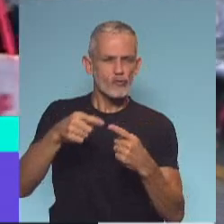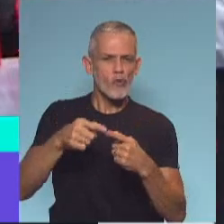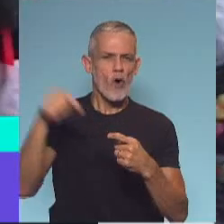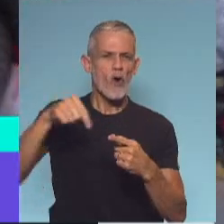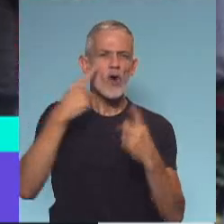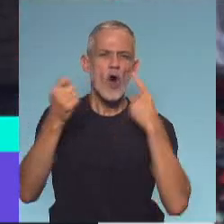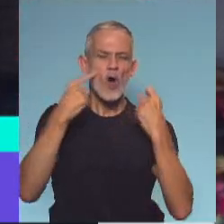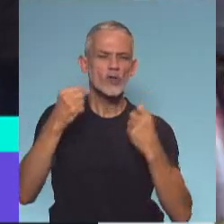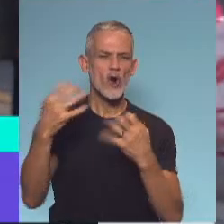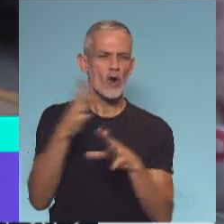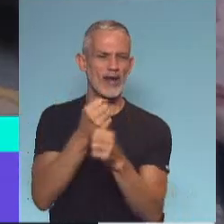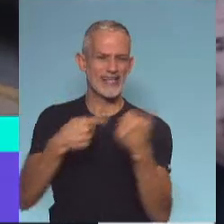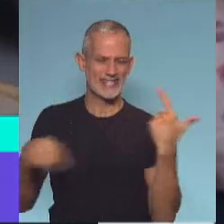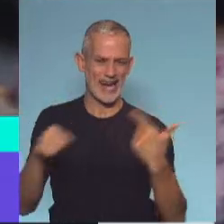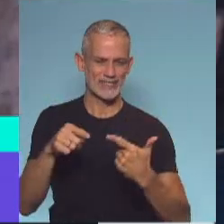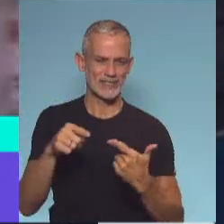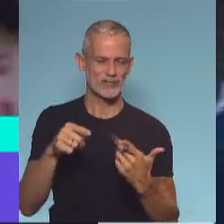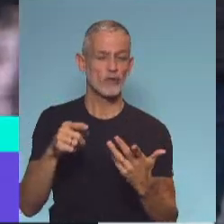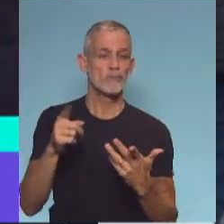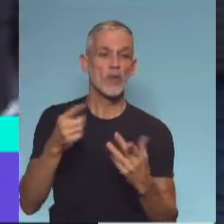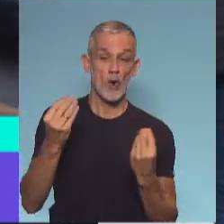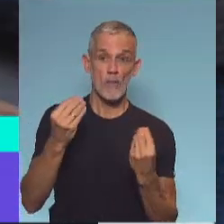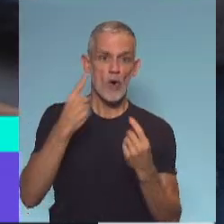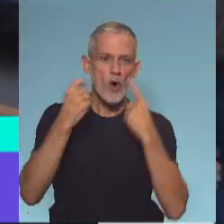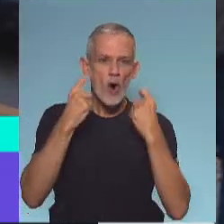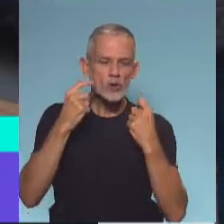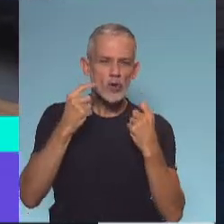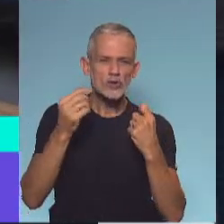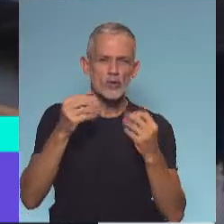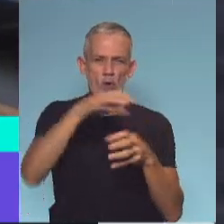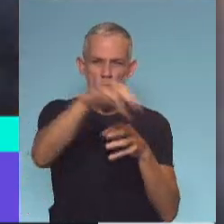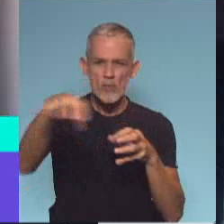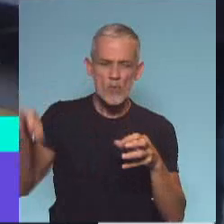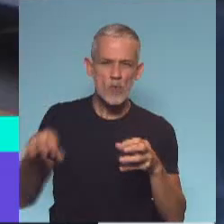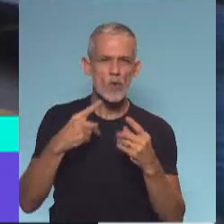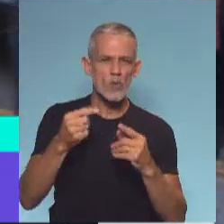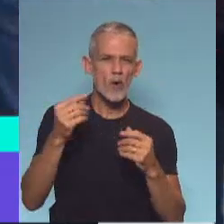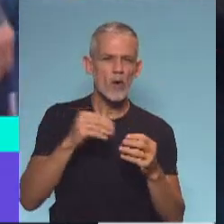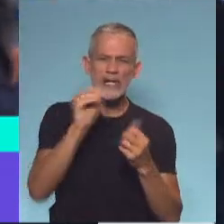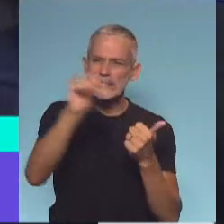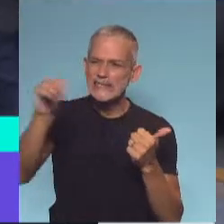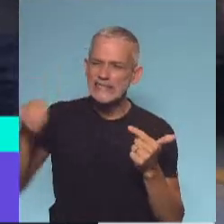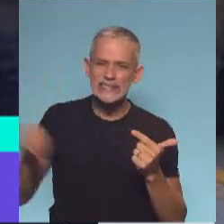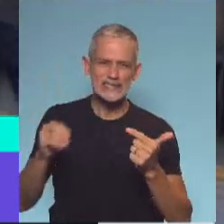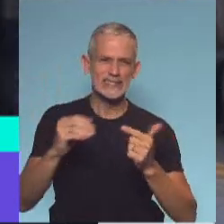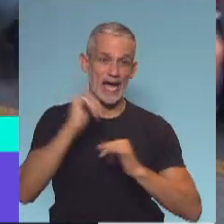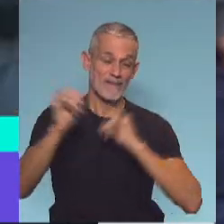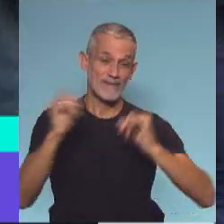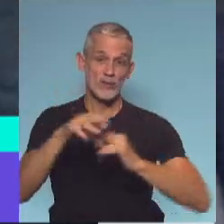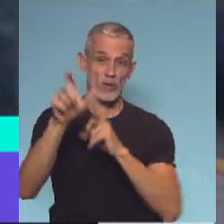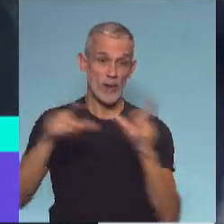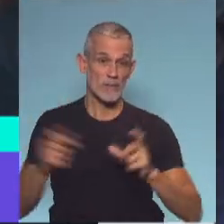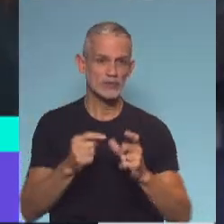de hoy? Bueno, los controles que estamos reforzando en todos los centros de transbordo es con concientizadores y con agentes de tránsito colaborando en todo lo que